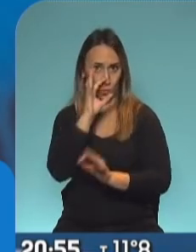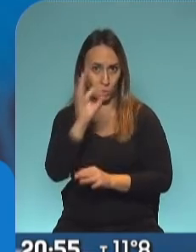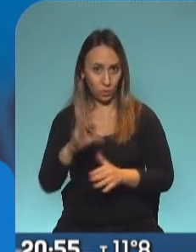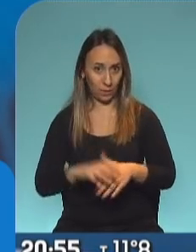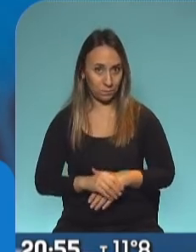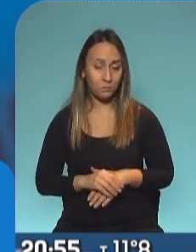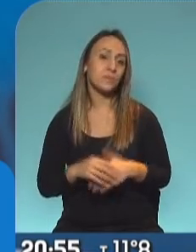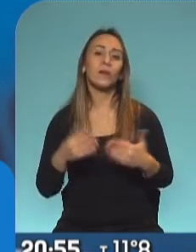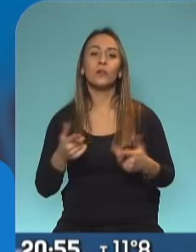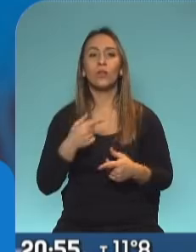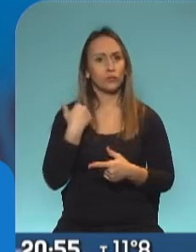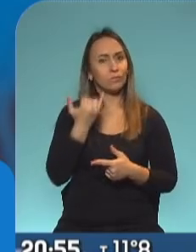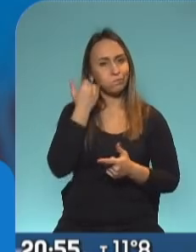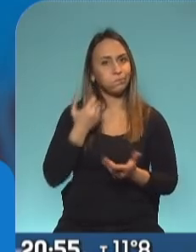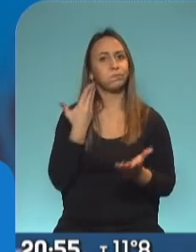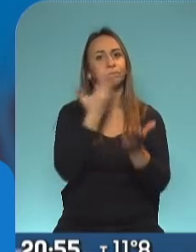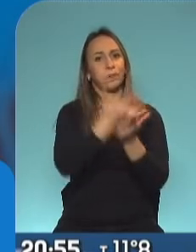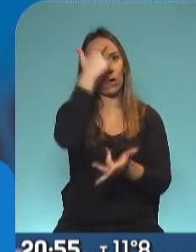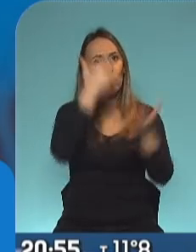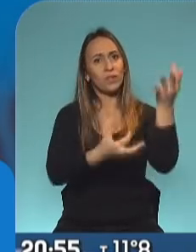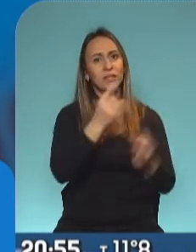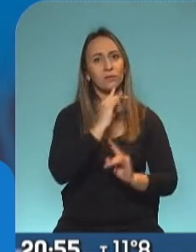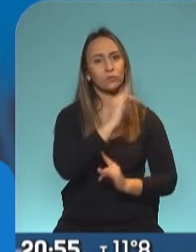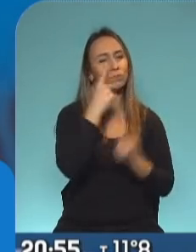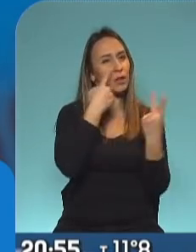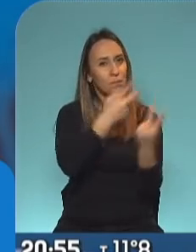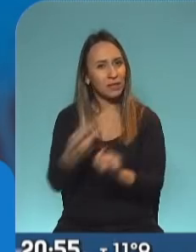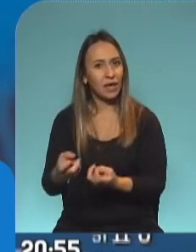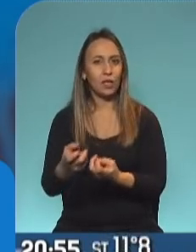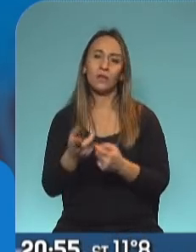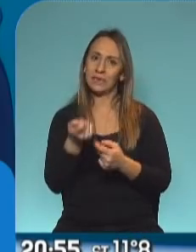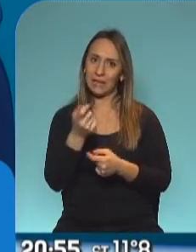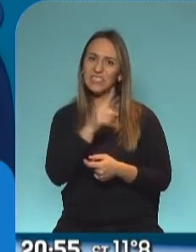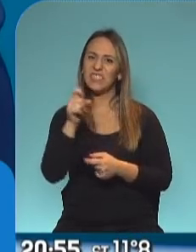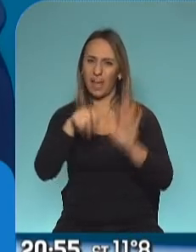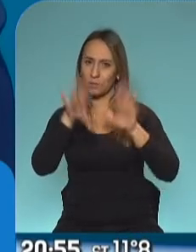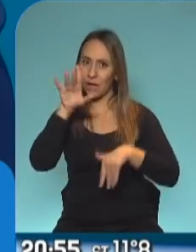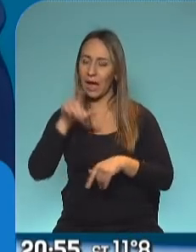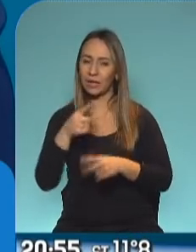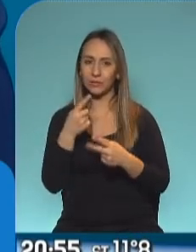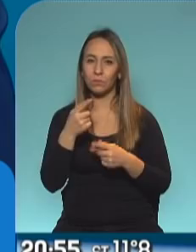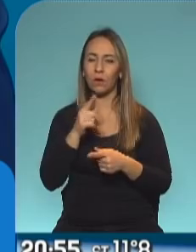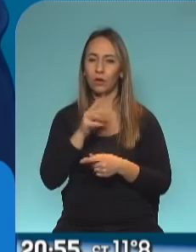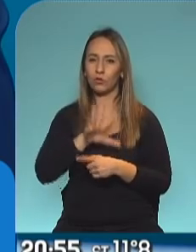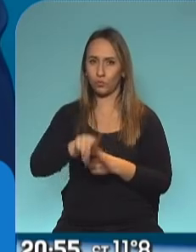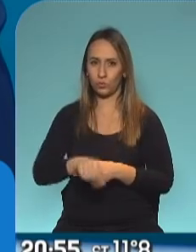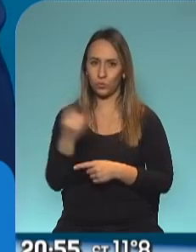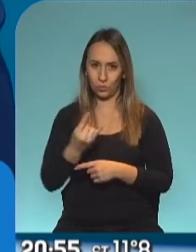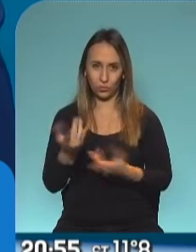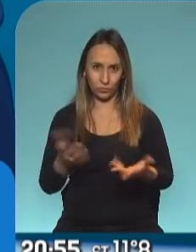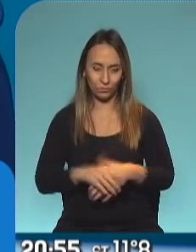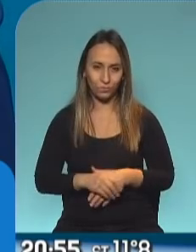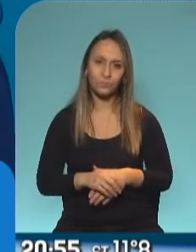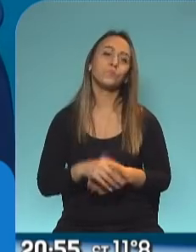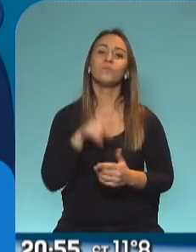trasladado al Poder Judicial para que se investiguen, hemos presentado más de 100 Saben hechos contra quién ir, igualmente. Saben contra quién ir. Por